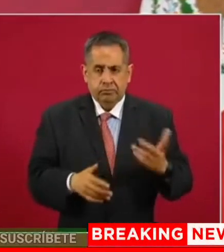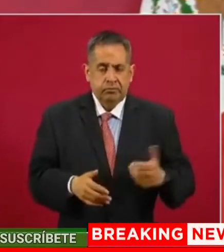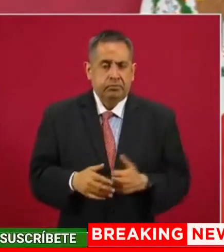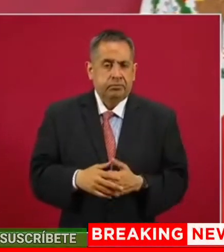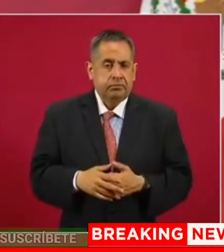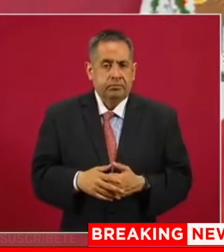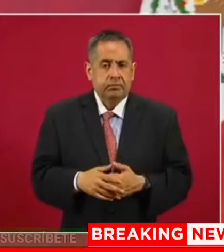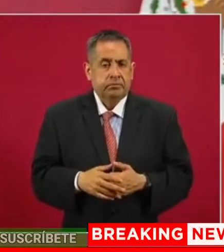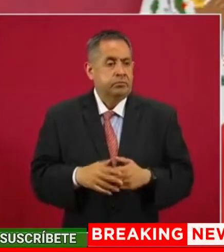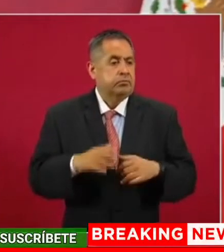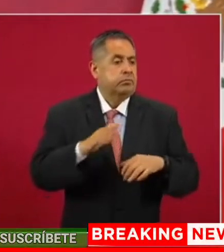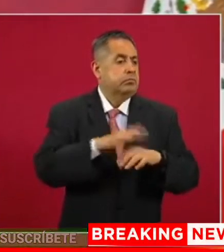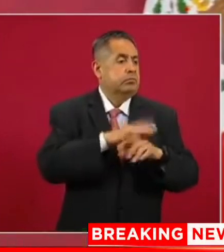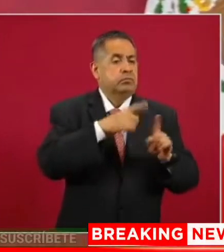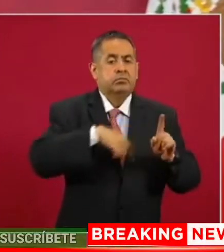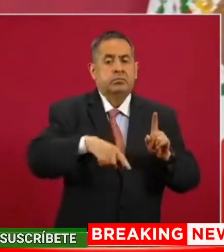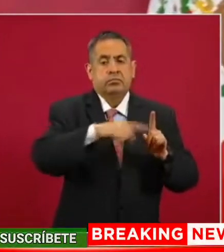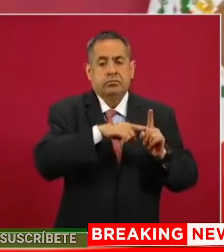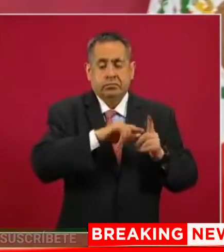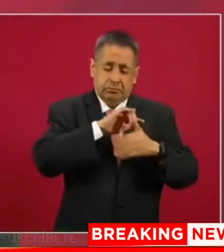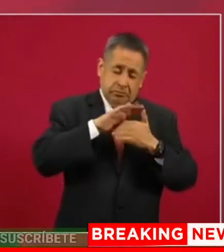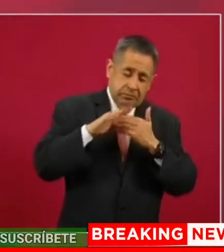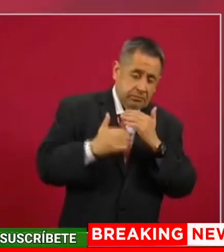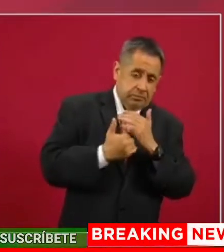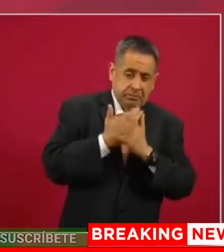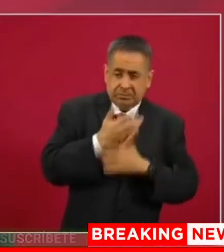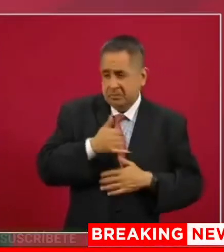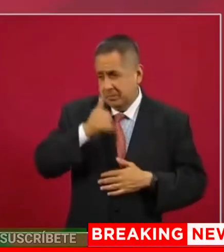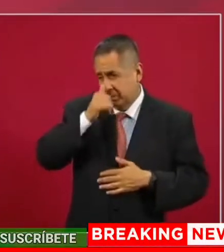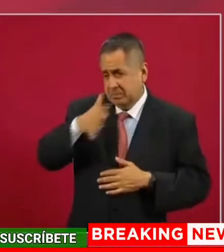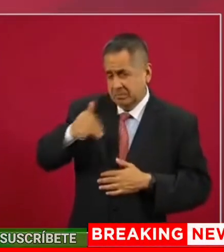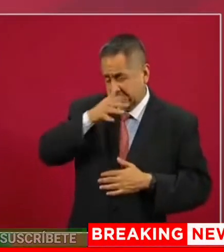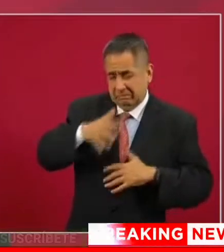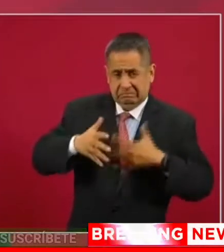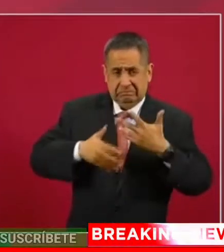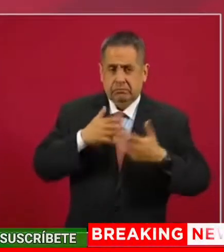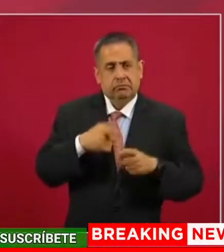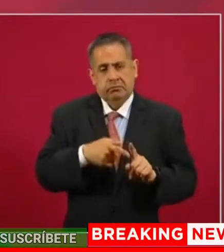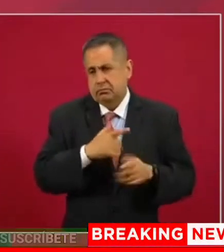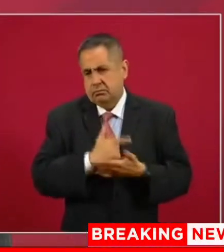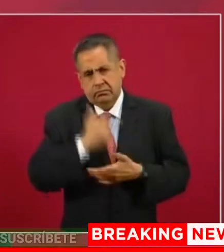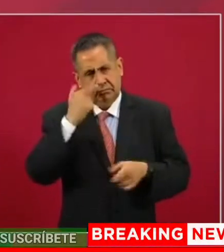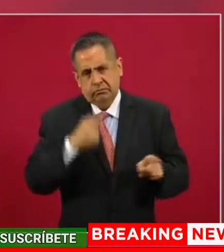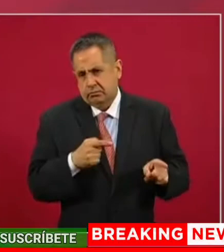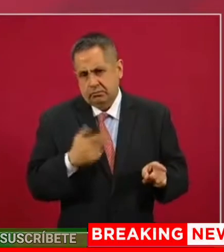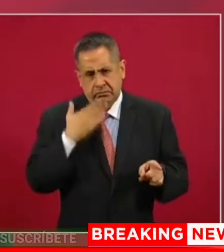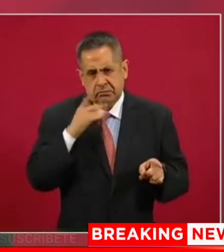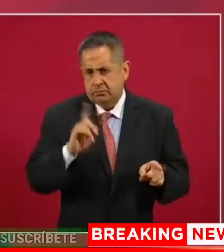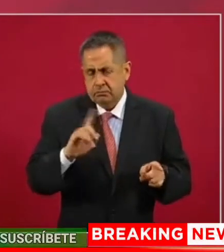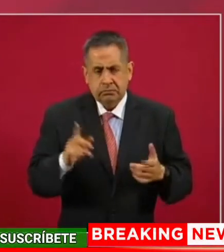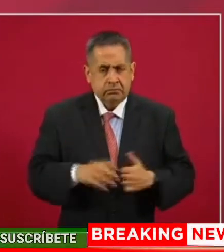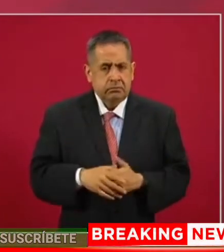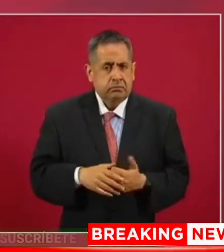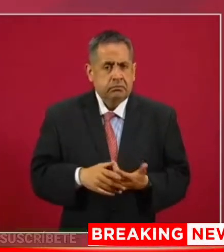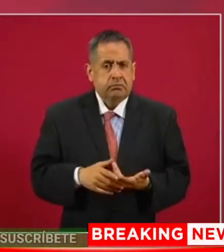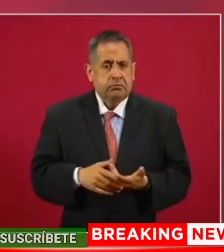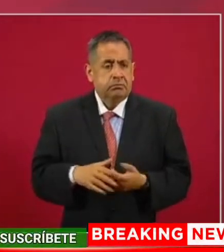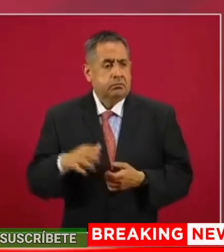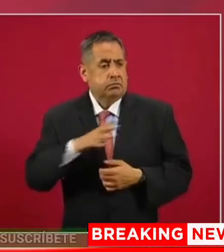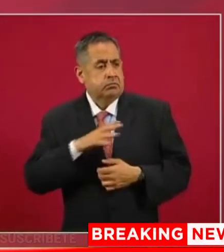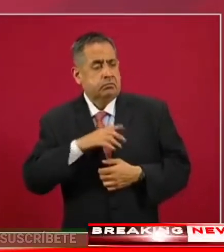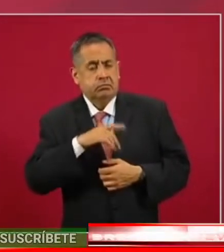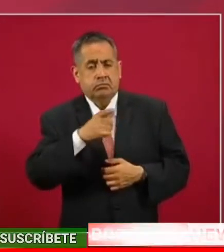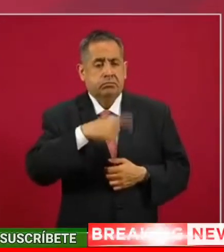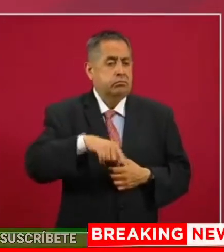el acto de provocación de la mañana fue gravísimo, porque habían